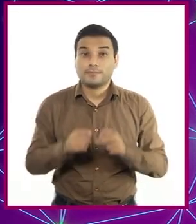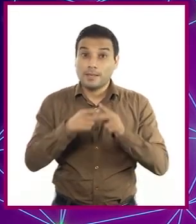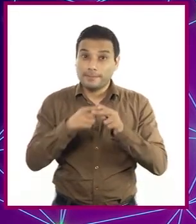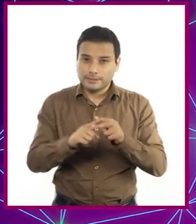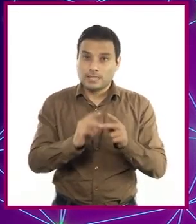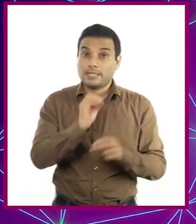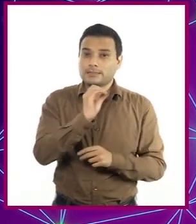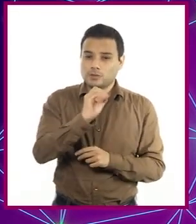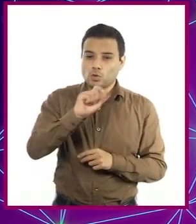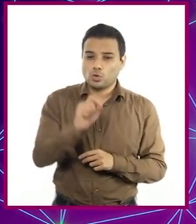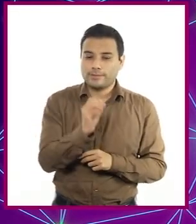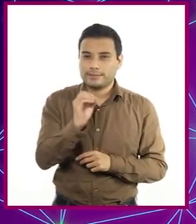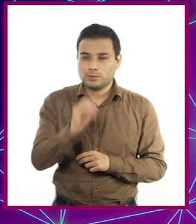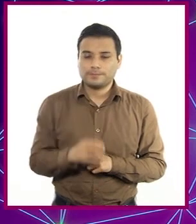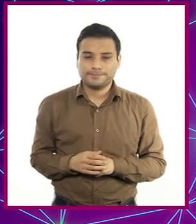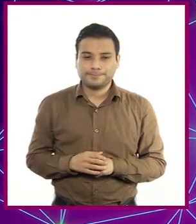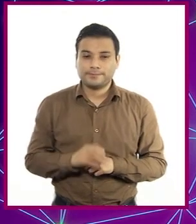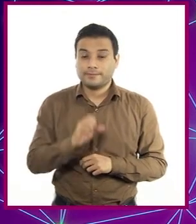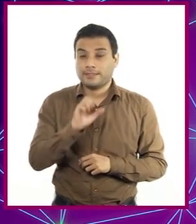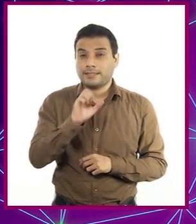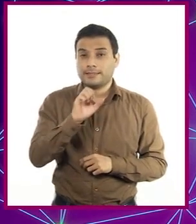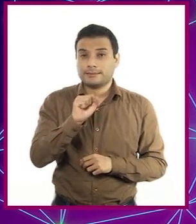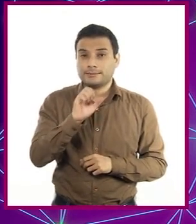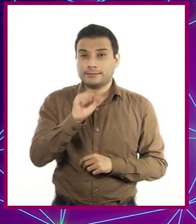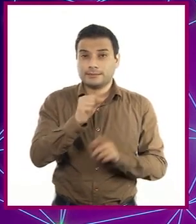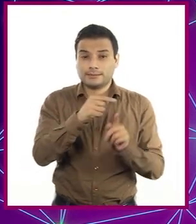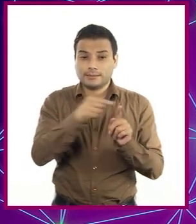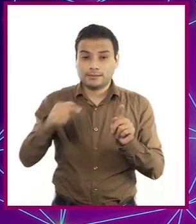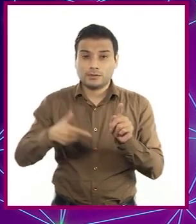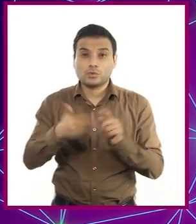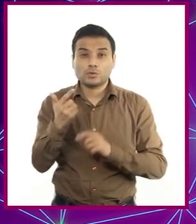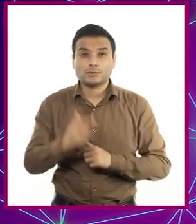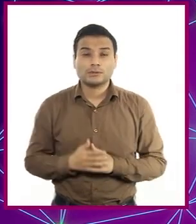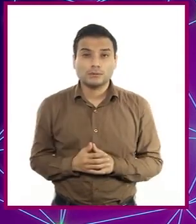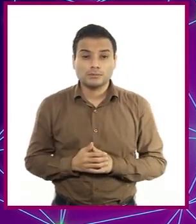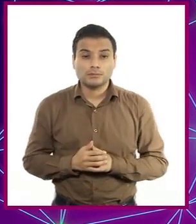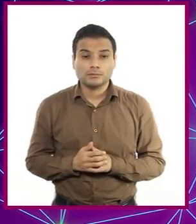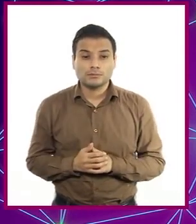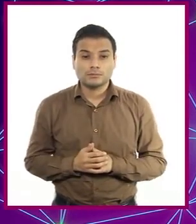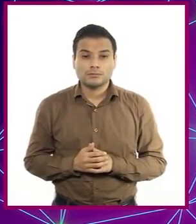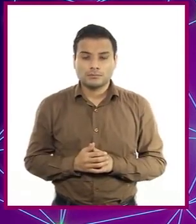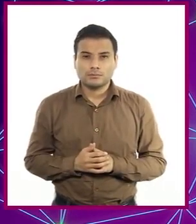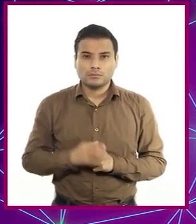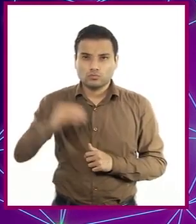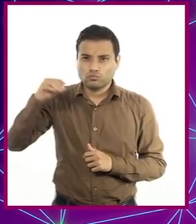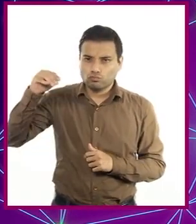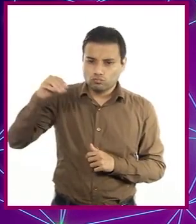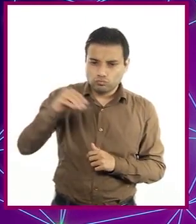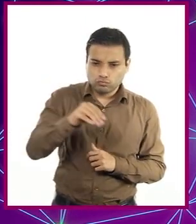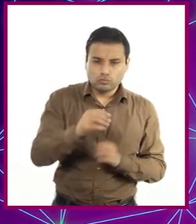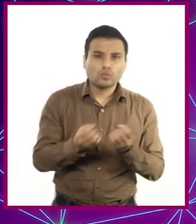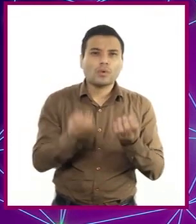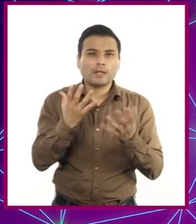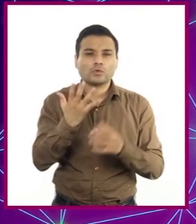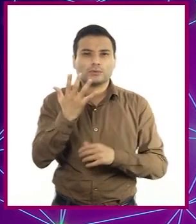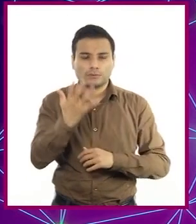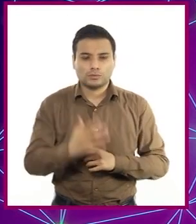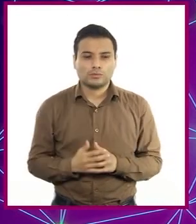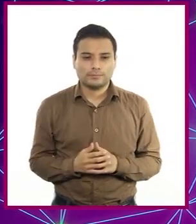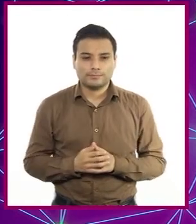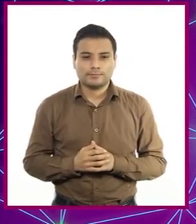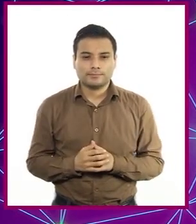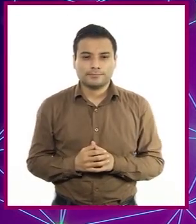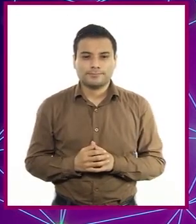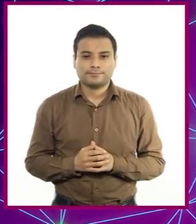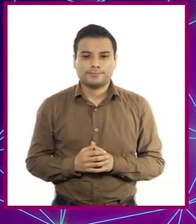Por lo tanto, al dividir 60 entre 12, obtenemos que la constante o pendiente es de 5 y la expresión